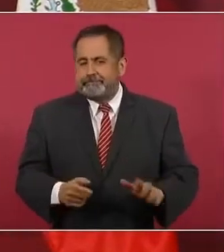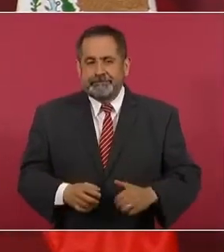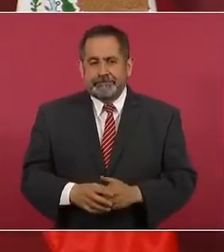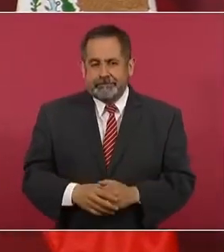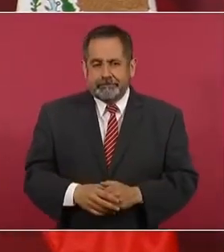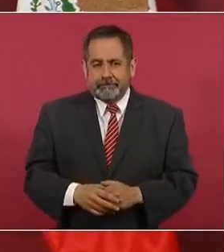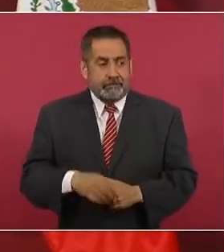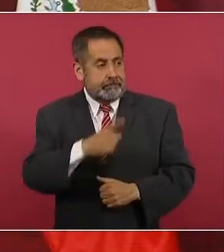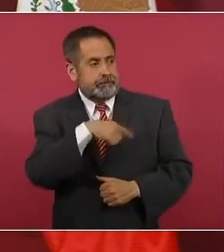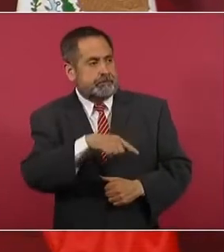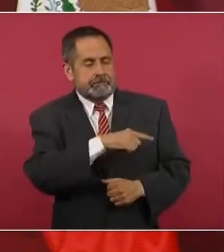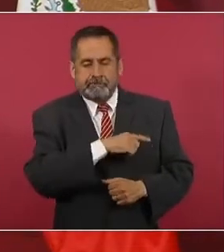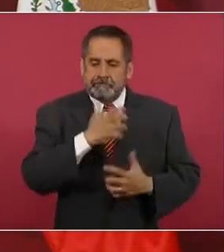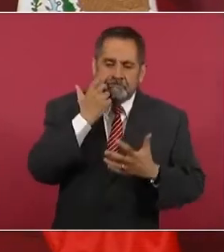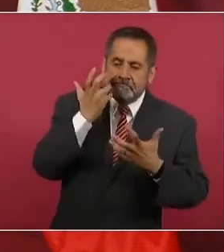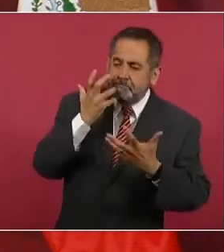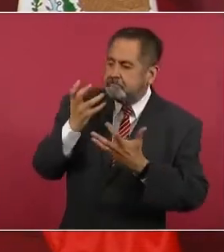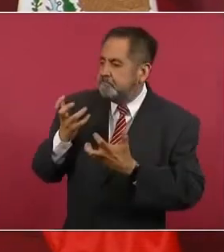de que lo ambicionan,